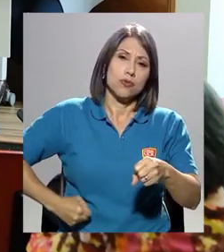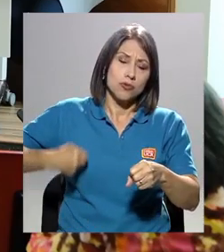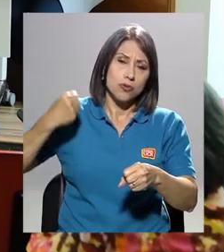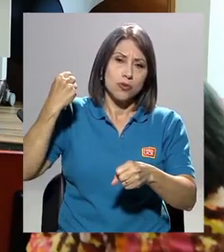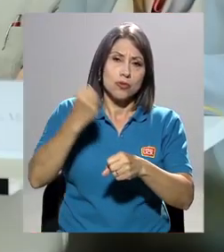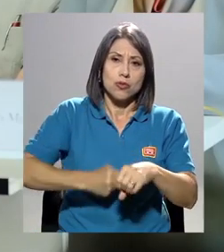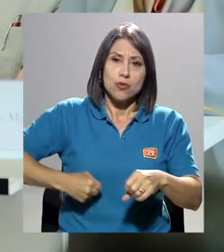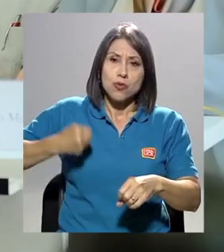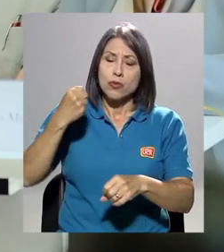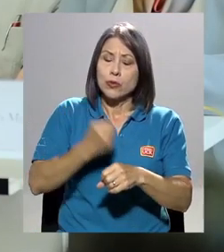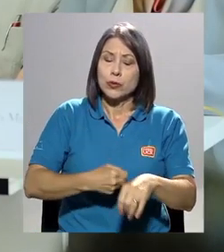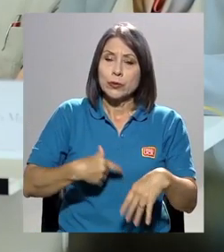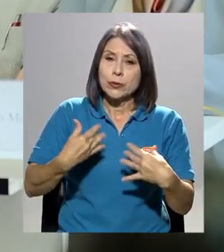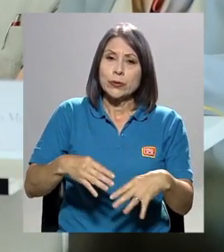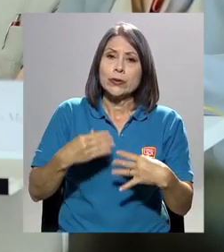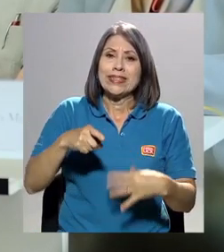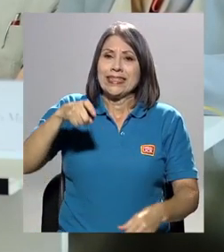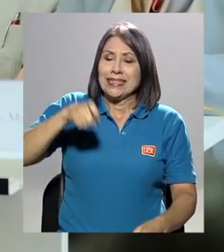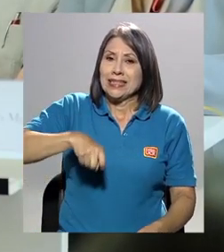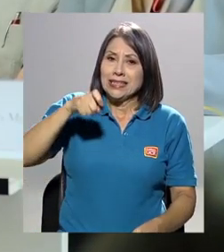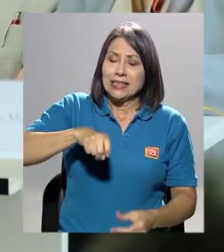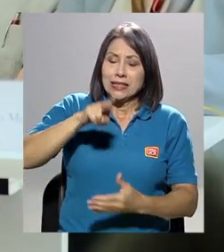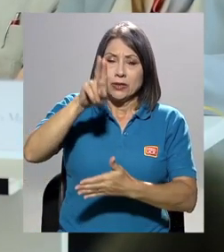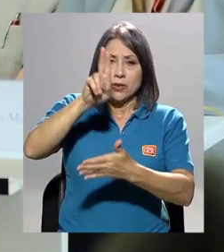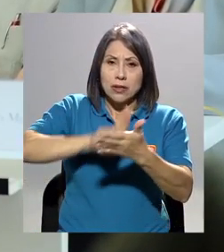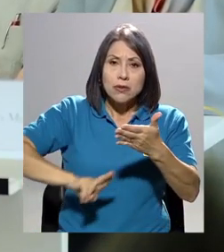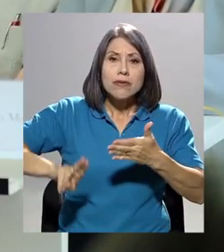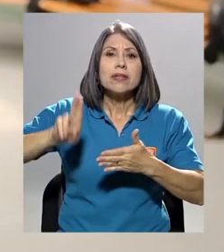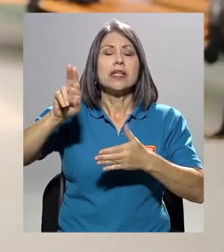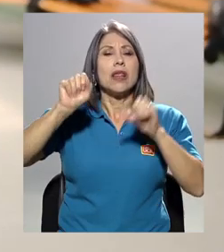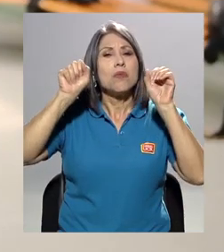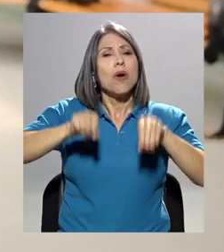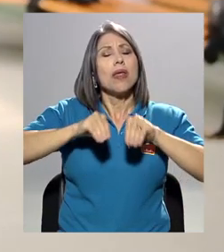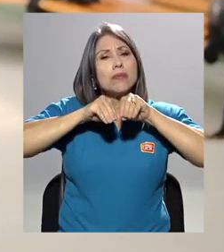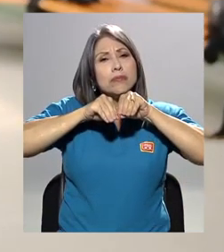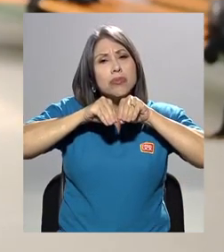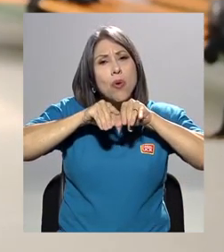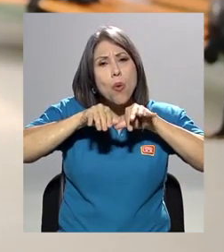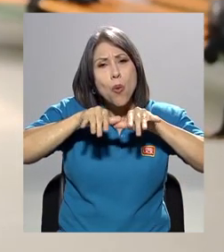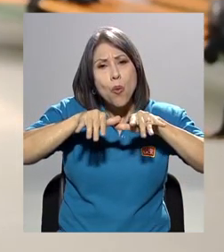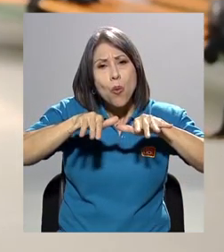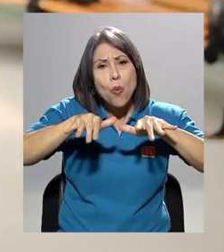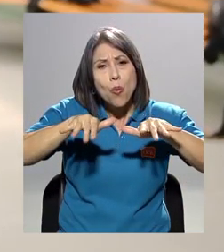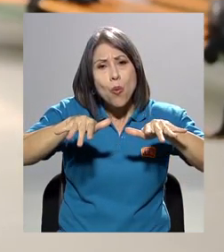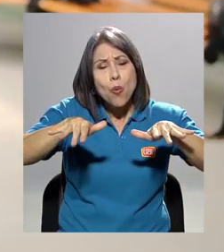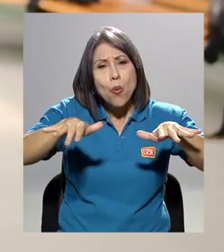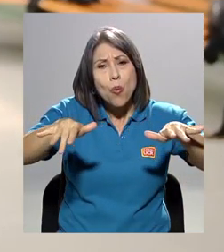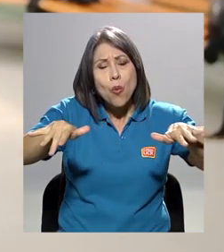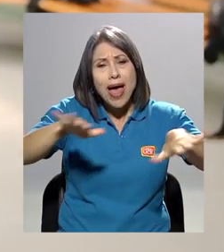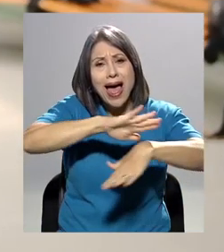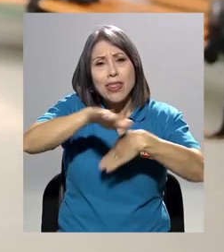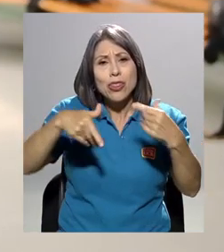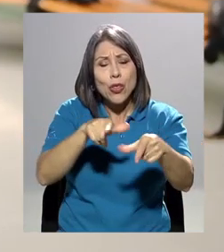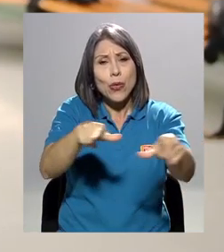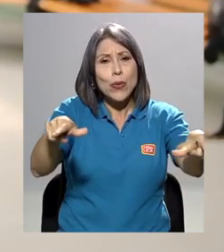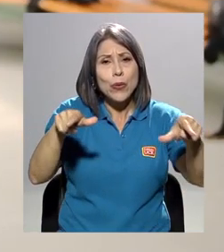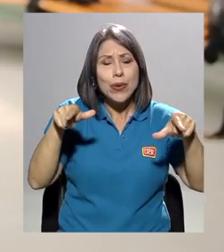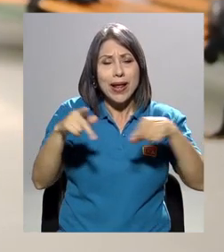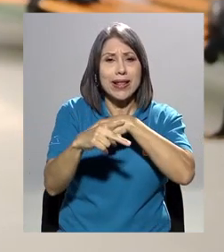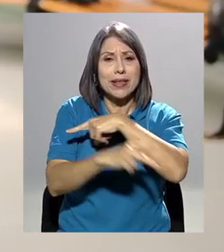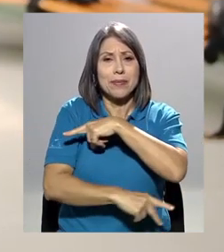Realmente es muy necesario que la universidad llegue a todos los espacios y todos